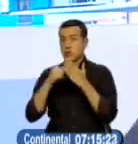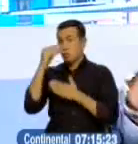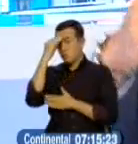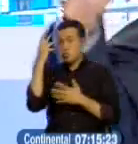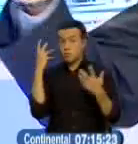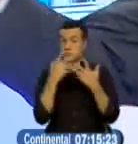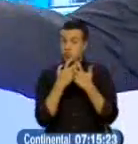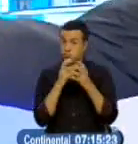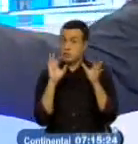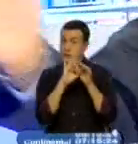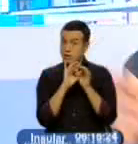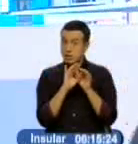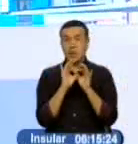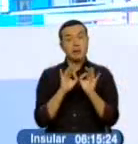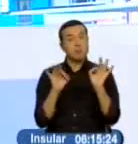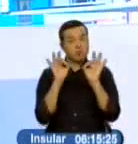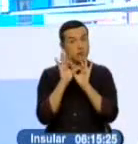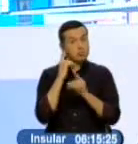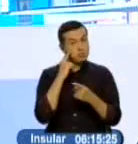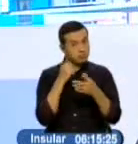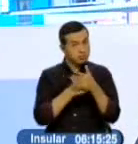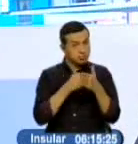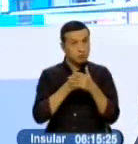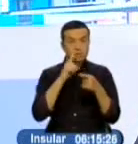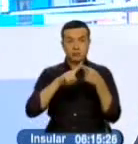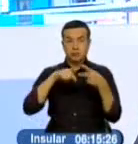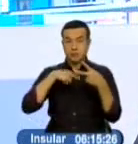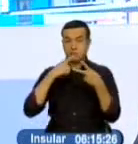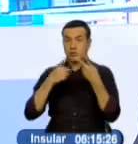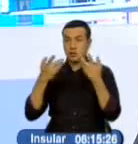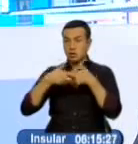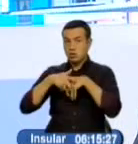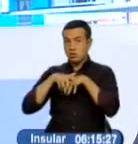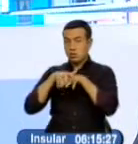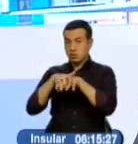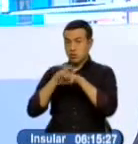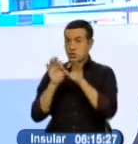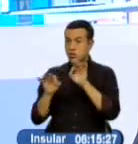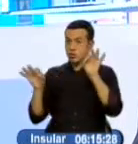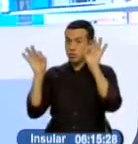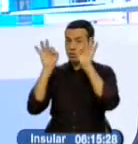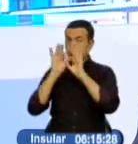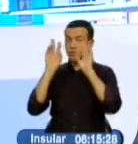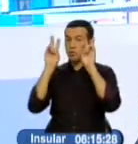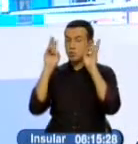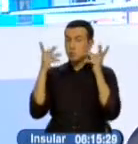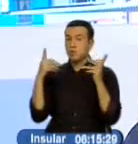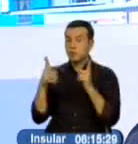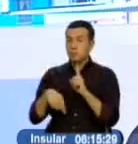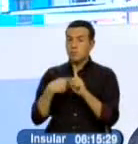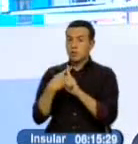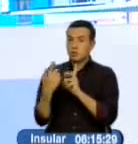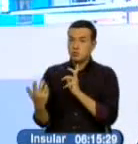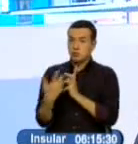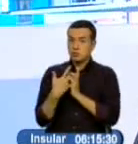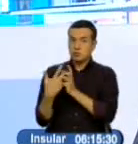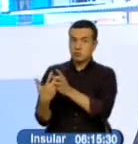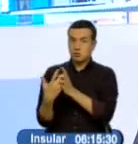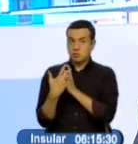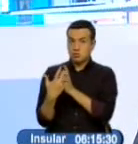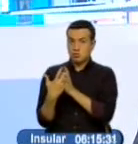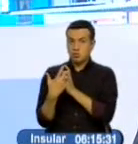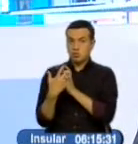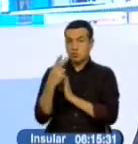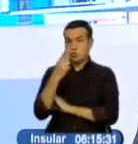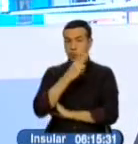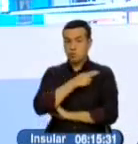reto. El otro aspecto, que luego si quieres lo desarrollamos, es la integralidad que debe haber, la complementación, el engranaje con el sistema de